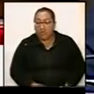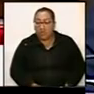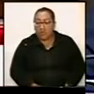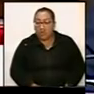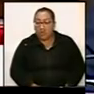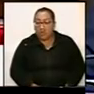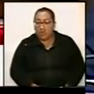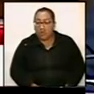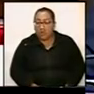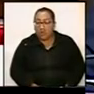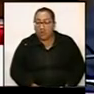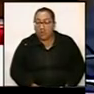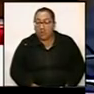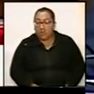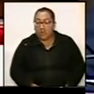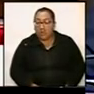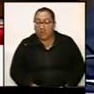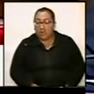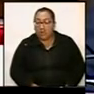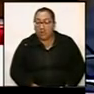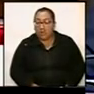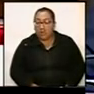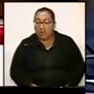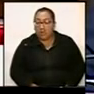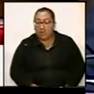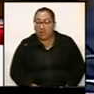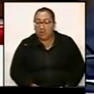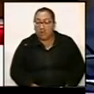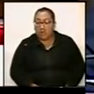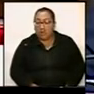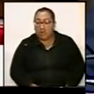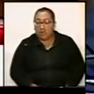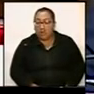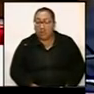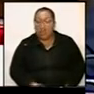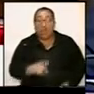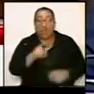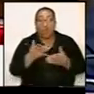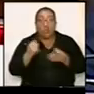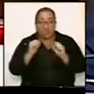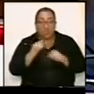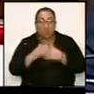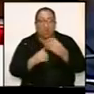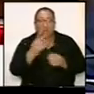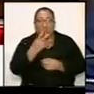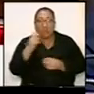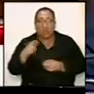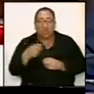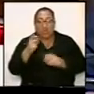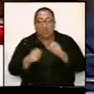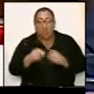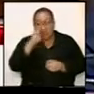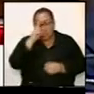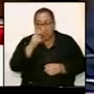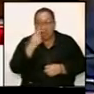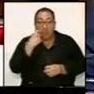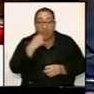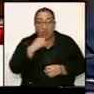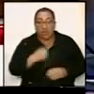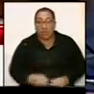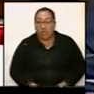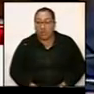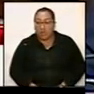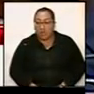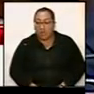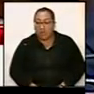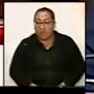bancada. Algunos logros, miren lo que han avanzado. Hoy 400.000 peruanos y peruanas, para estar a